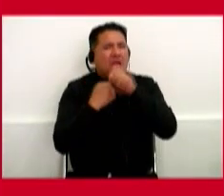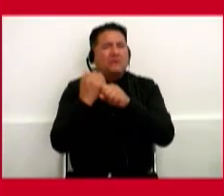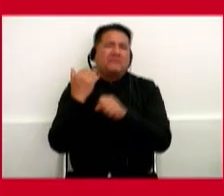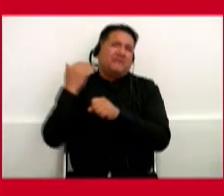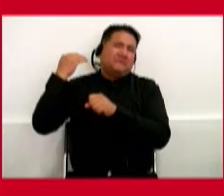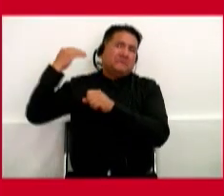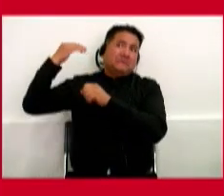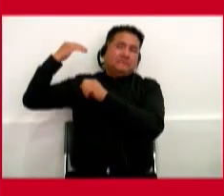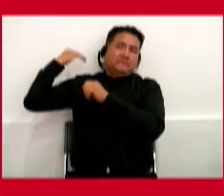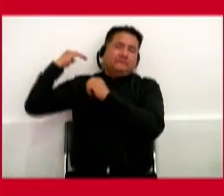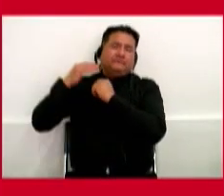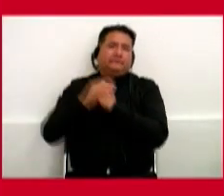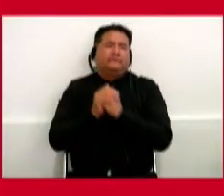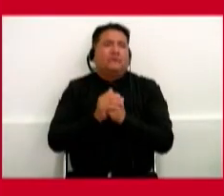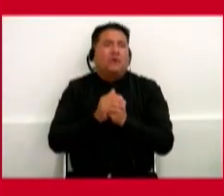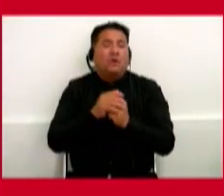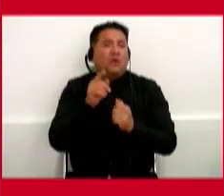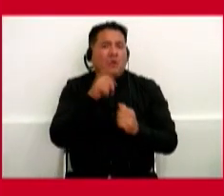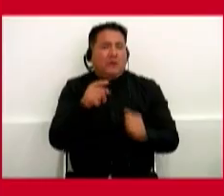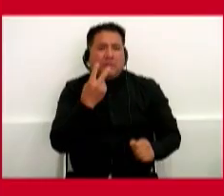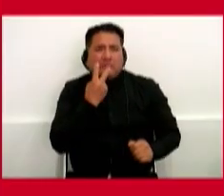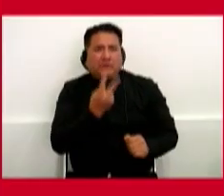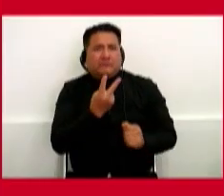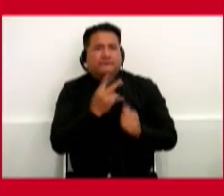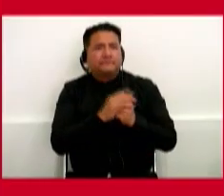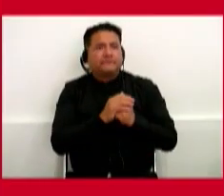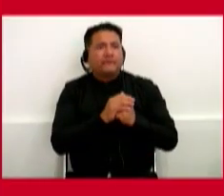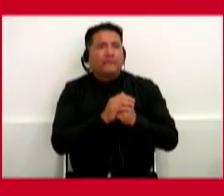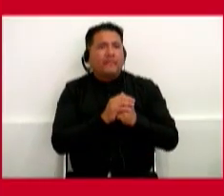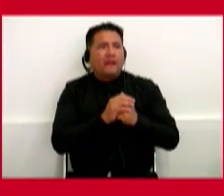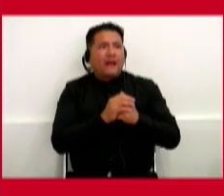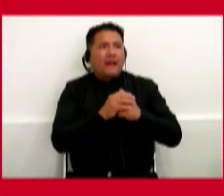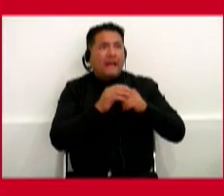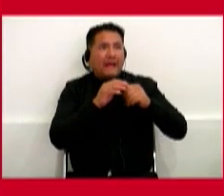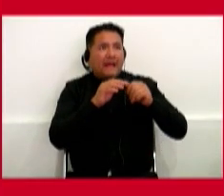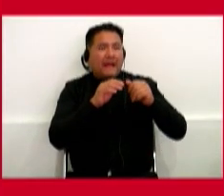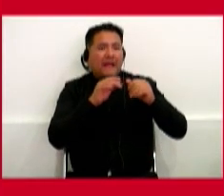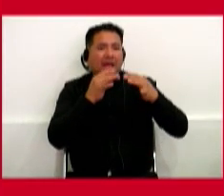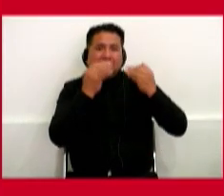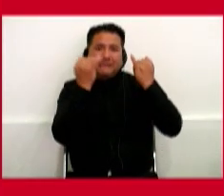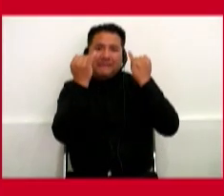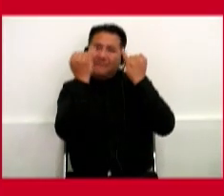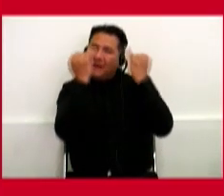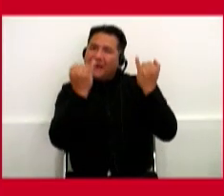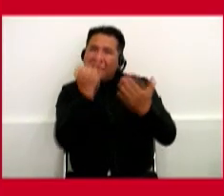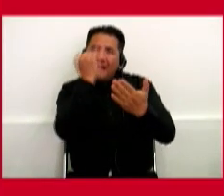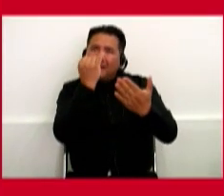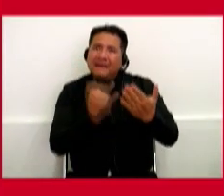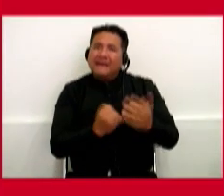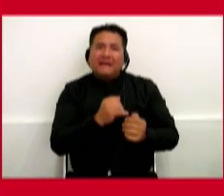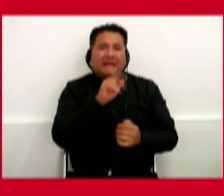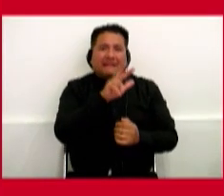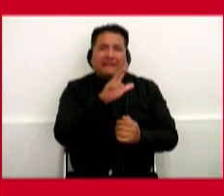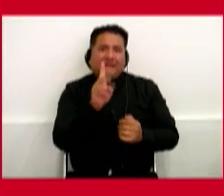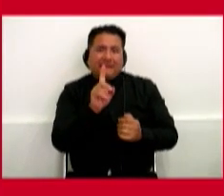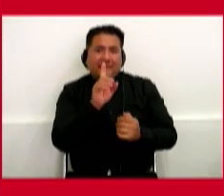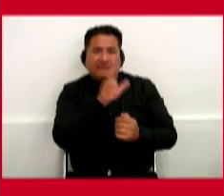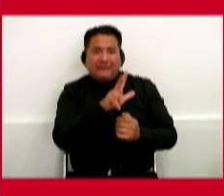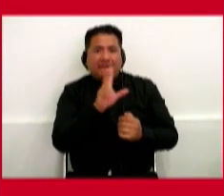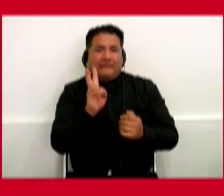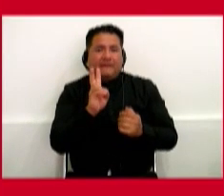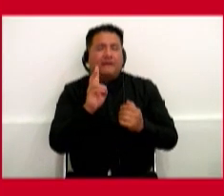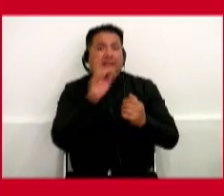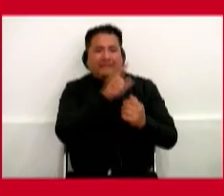ahí, nos damos cuenta que los análisis en 3D ya estaban presentes en la industria, ¿no? Sin embargo, estos análisis